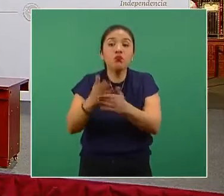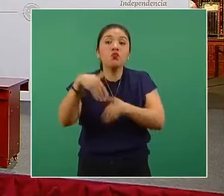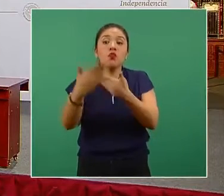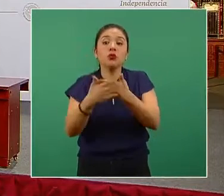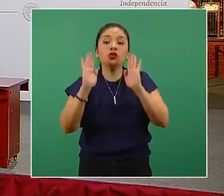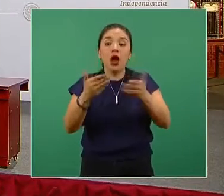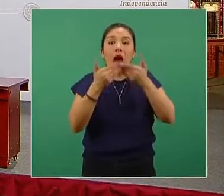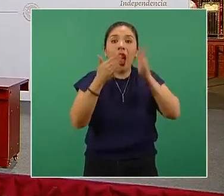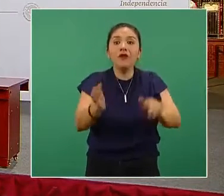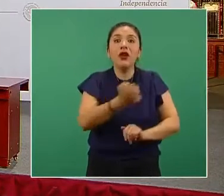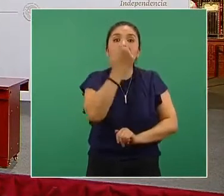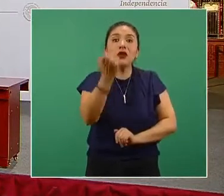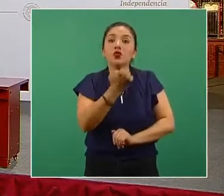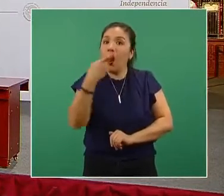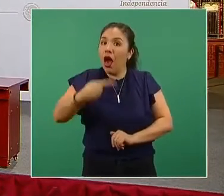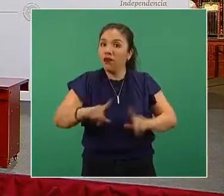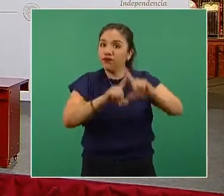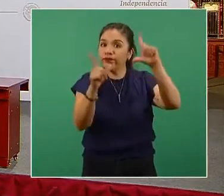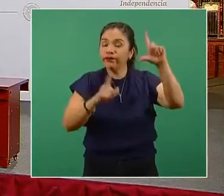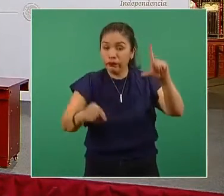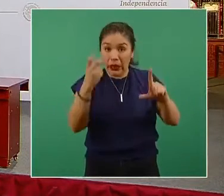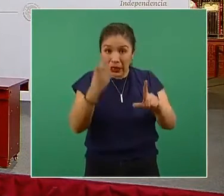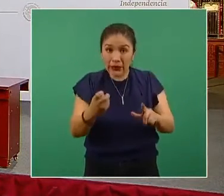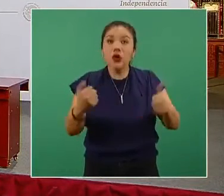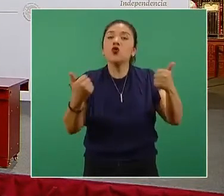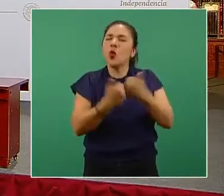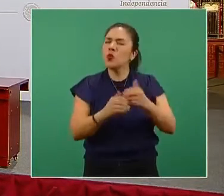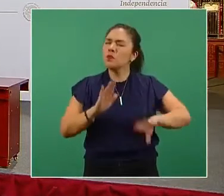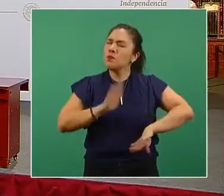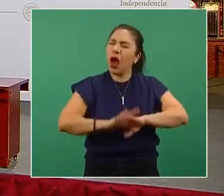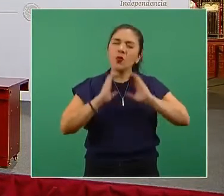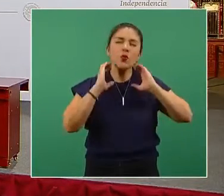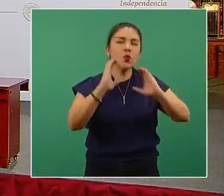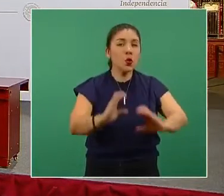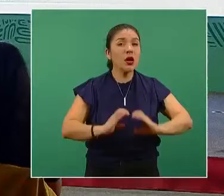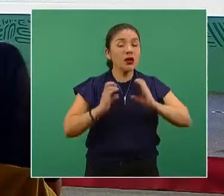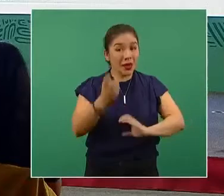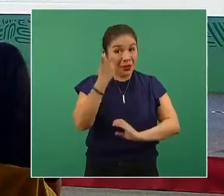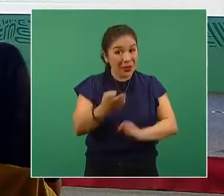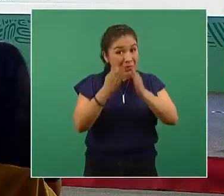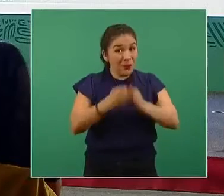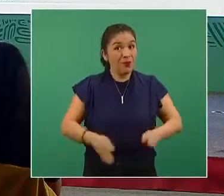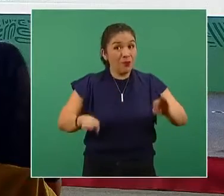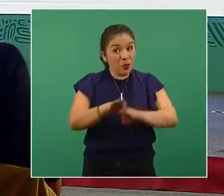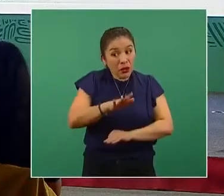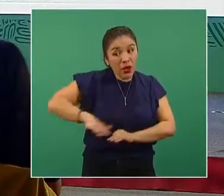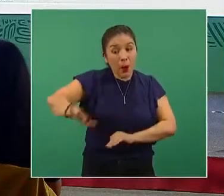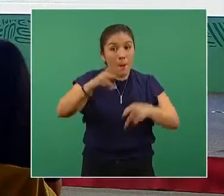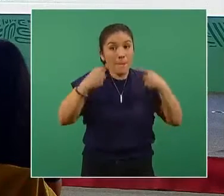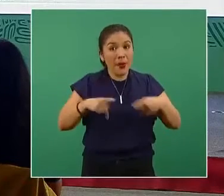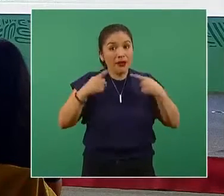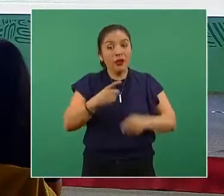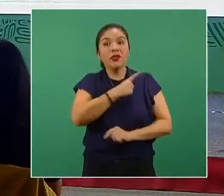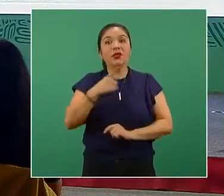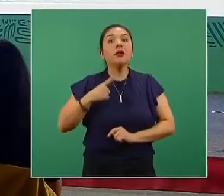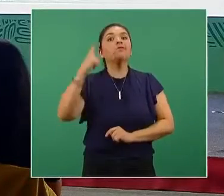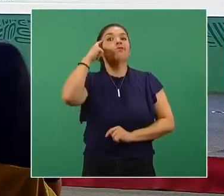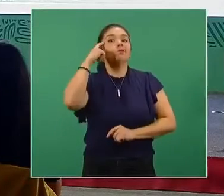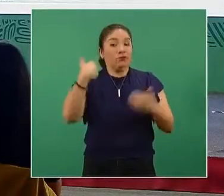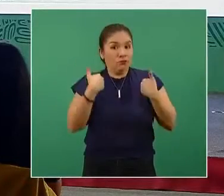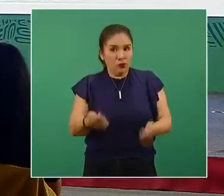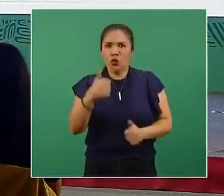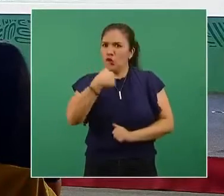reapertura del sistema educativo nacional. Esto lo vamos a hacer con todo cuidado. Es muy importante que la sociedad tenga muy presente,